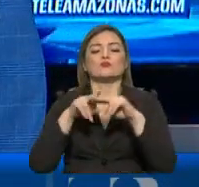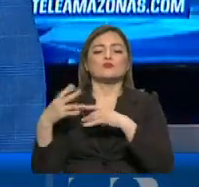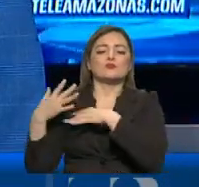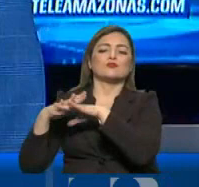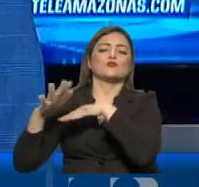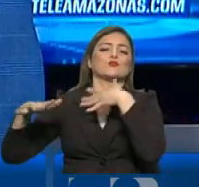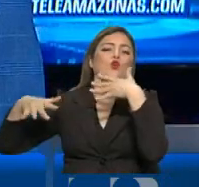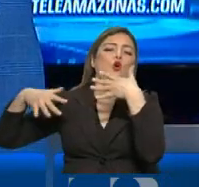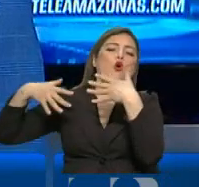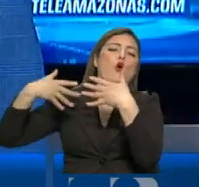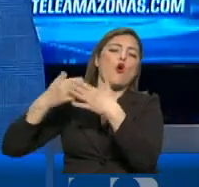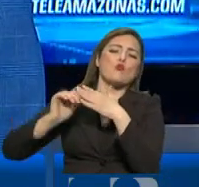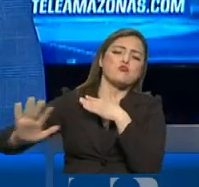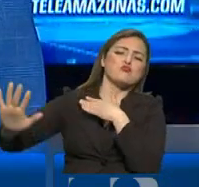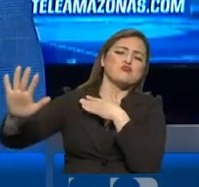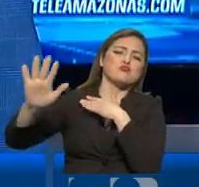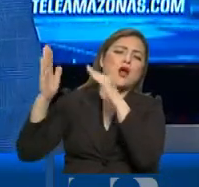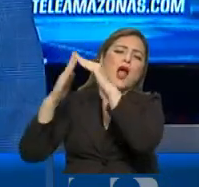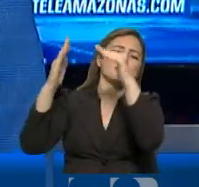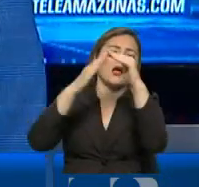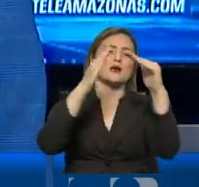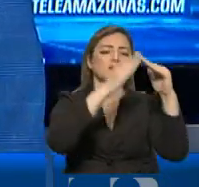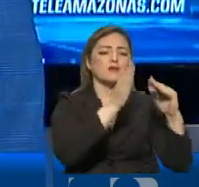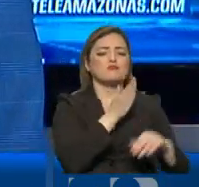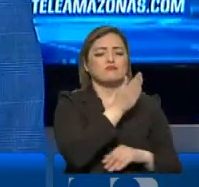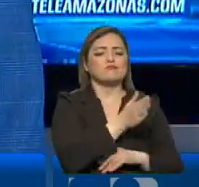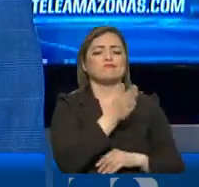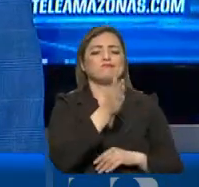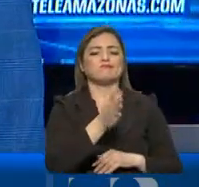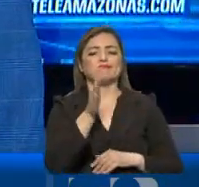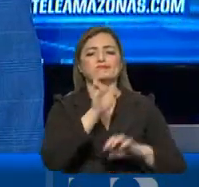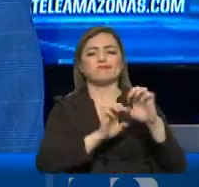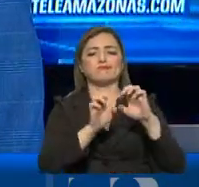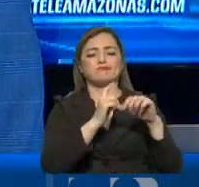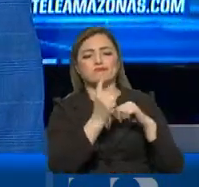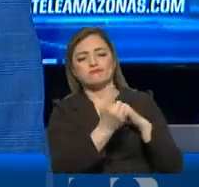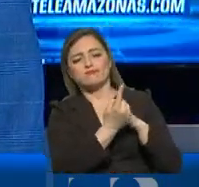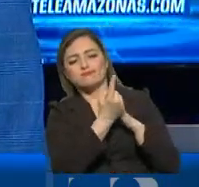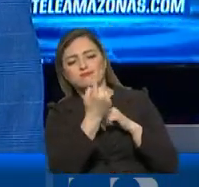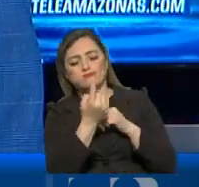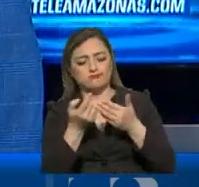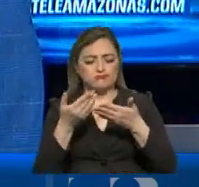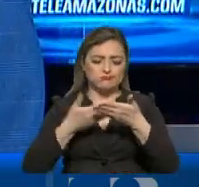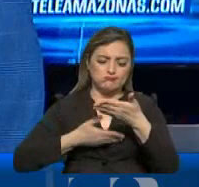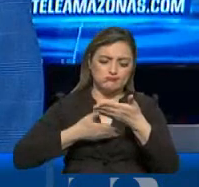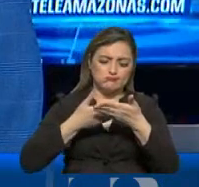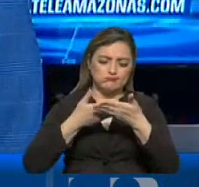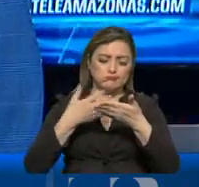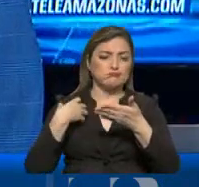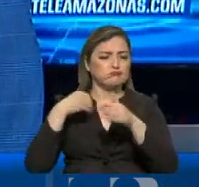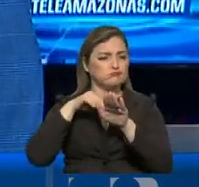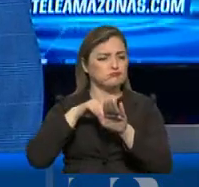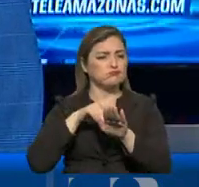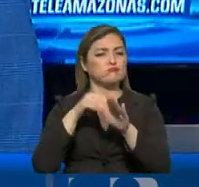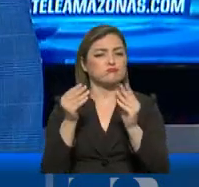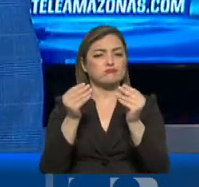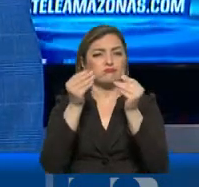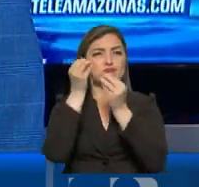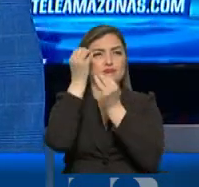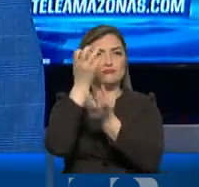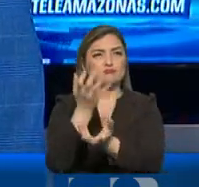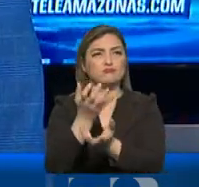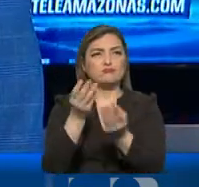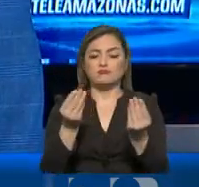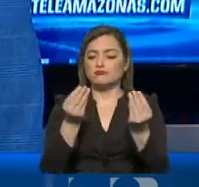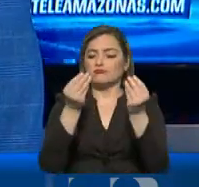de todos los equipos de medición y las mediciones que tienen estos equipos, de manera que podamos garantizar la calidad de la información y